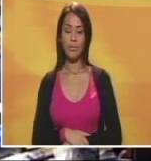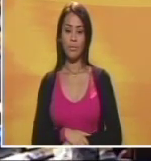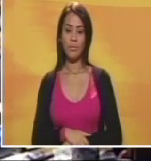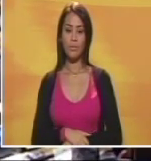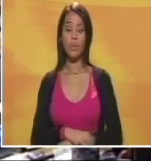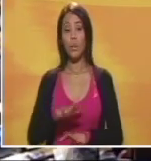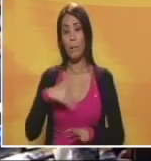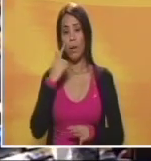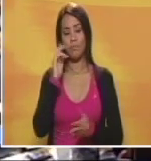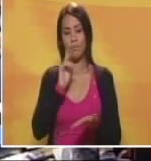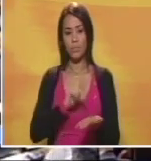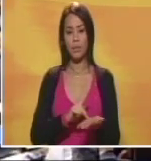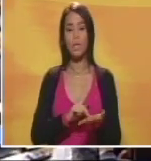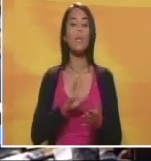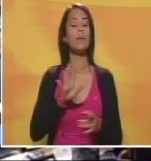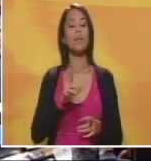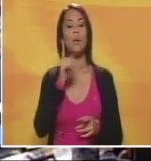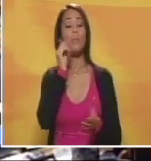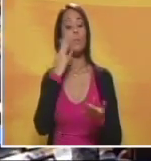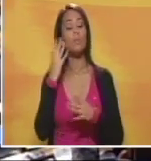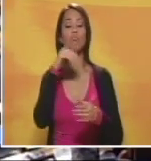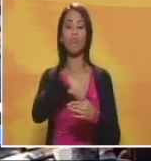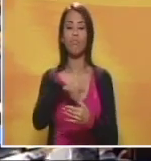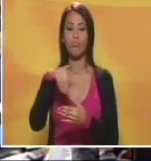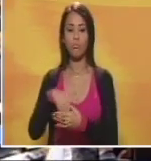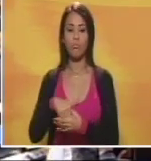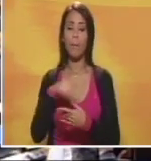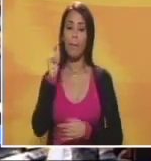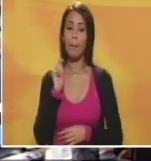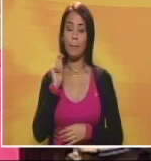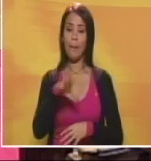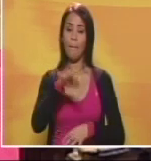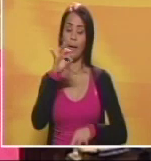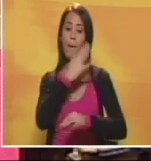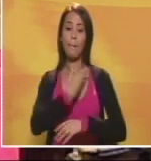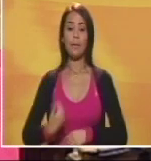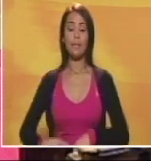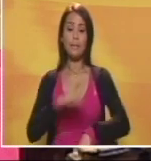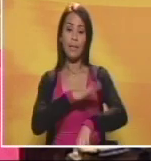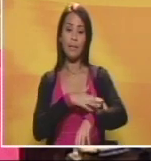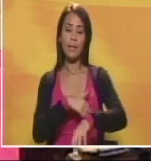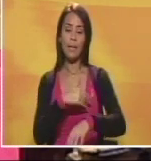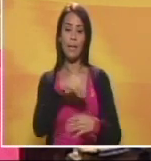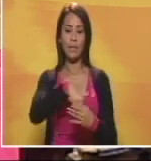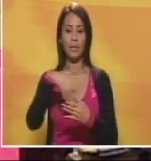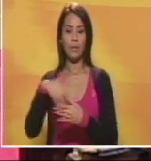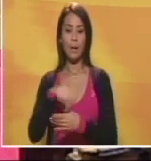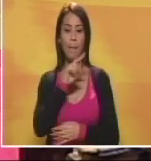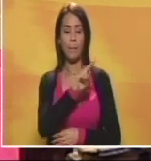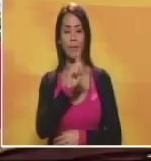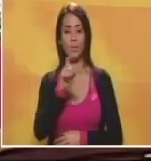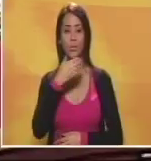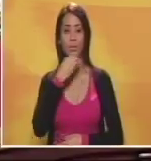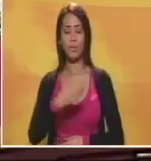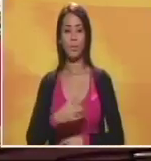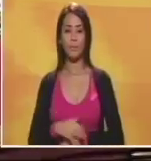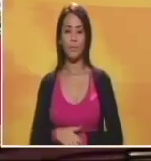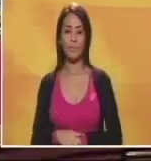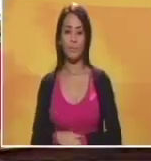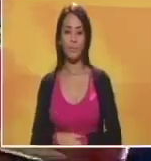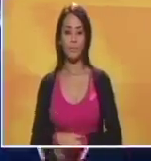Puigdemont podría votar en una eventual sesión parlamentaria para elegir un presidente catalán tras las elecciones del 21 de diciembre.